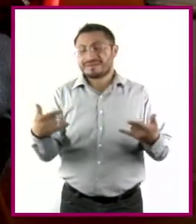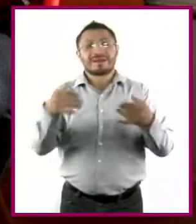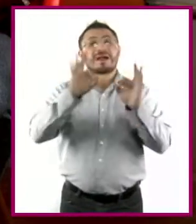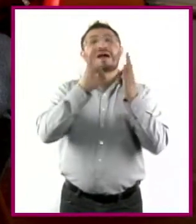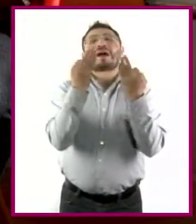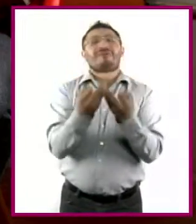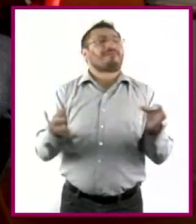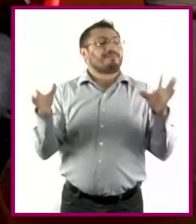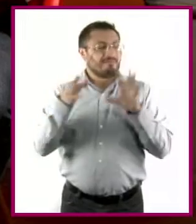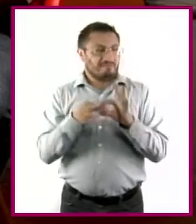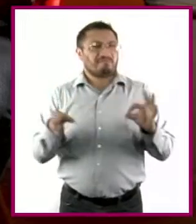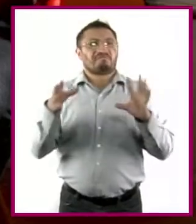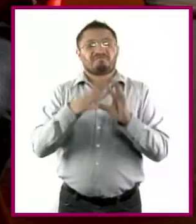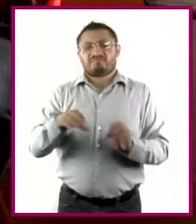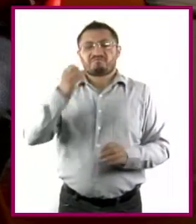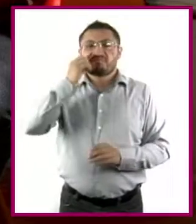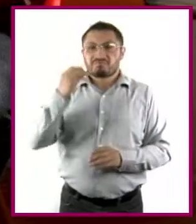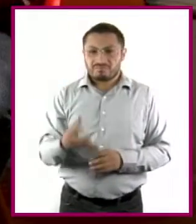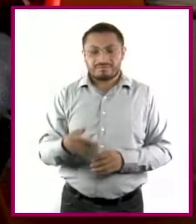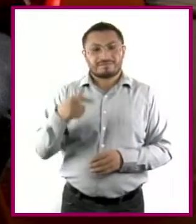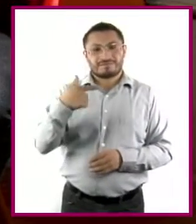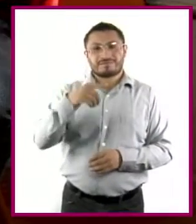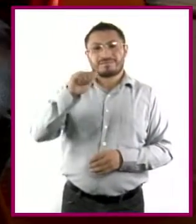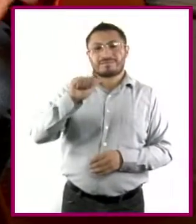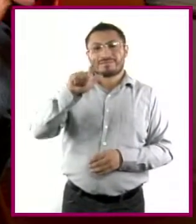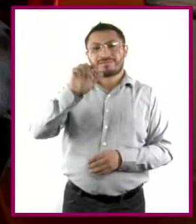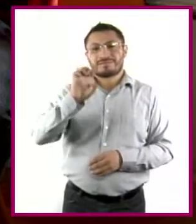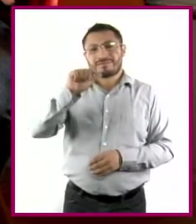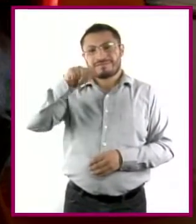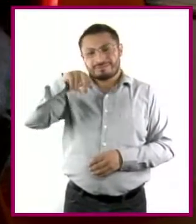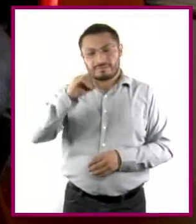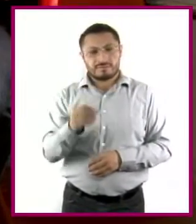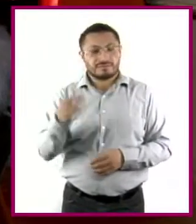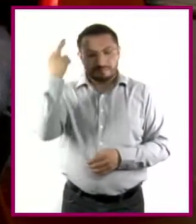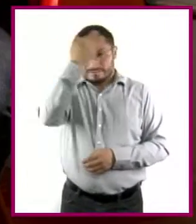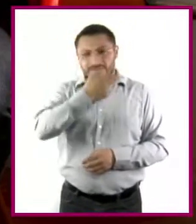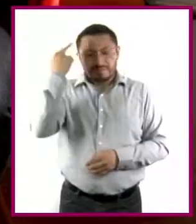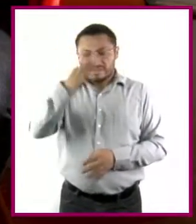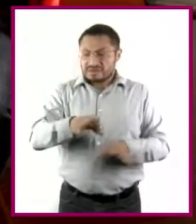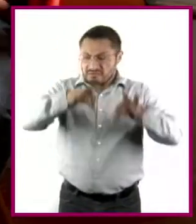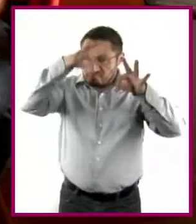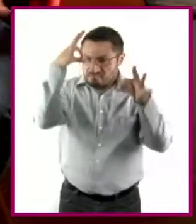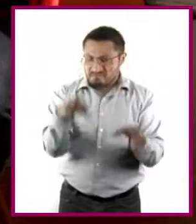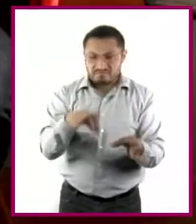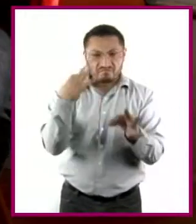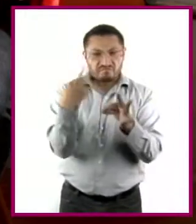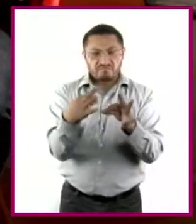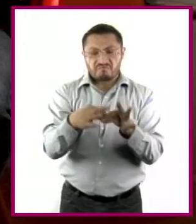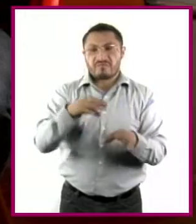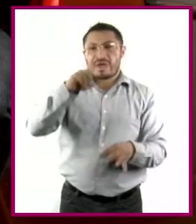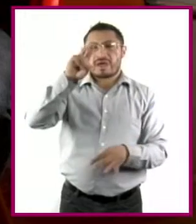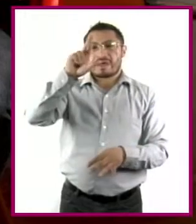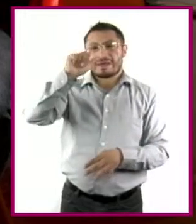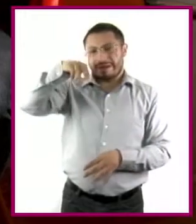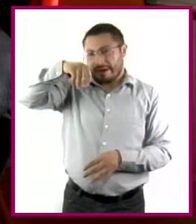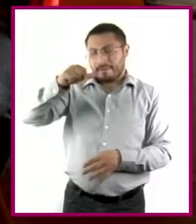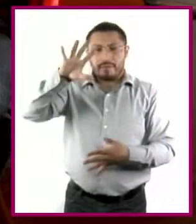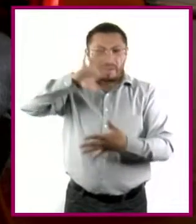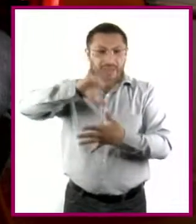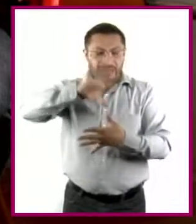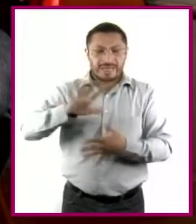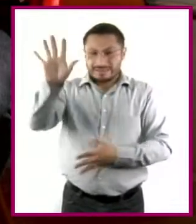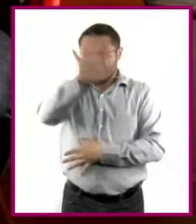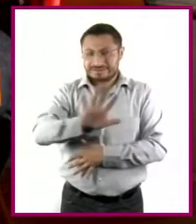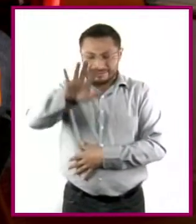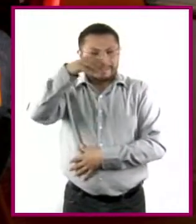que lo hacía. Galeano analiza de manera muy cruda el drama de nuestro continente y ahonda en un análisis crítico, muy